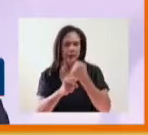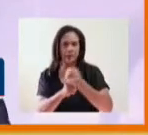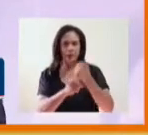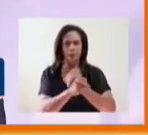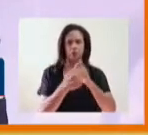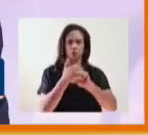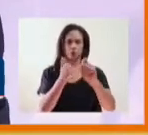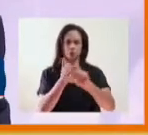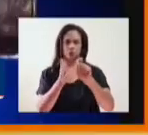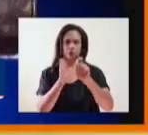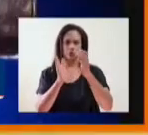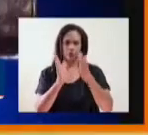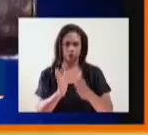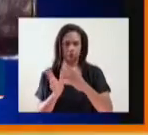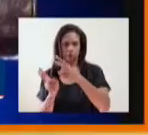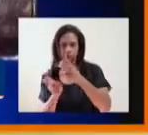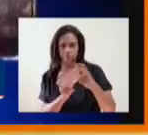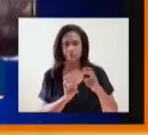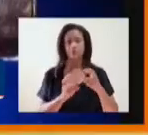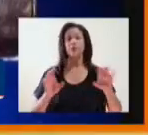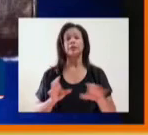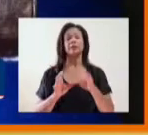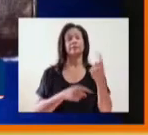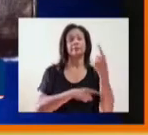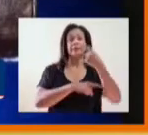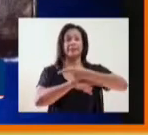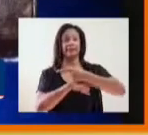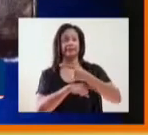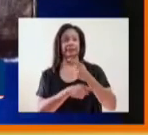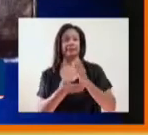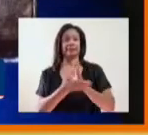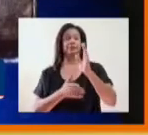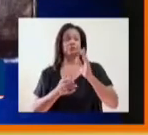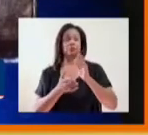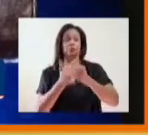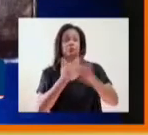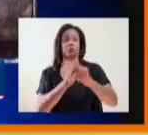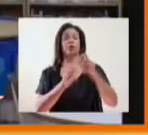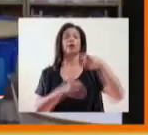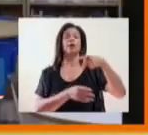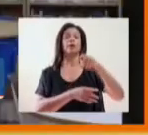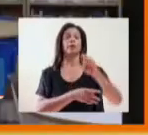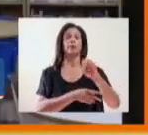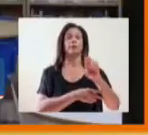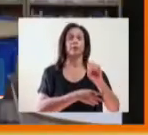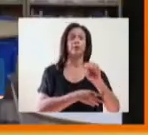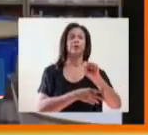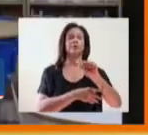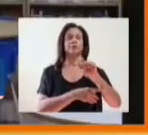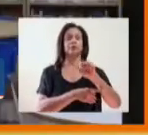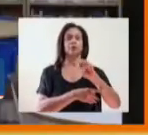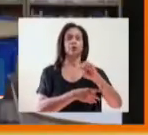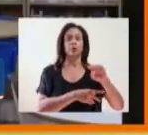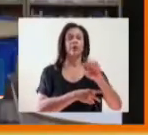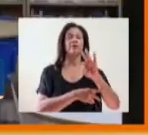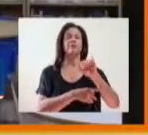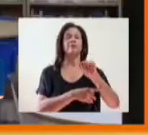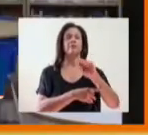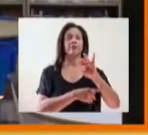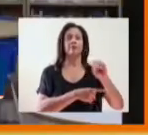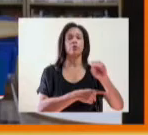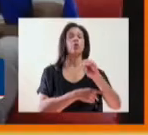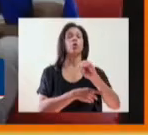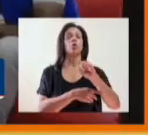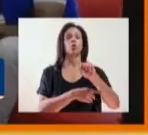a nivel superior pero los niños hogares disfuncionales condiciones para